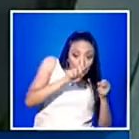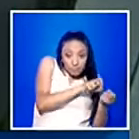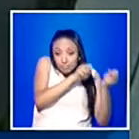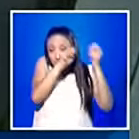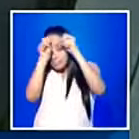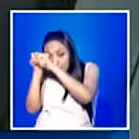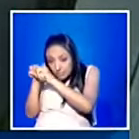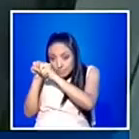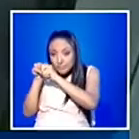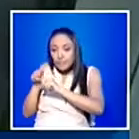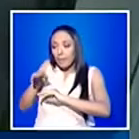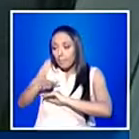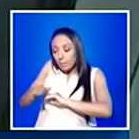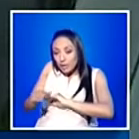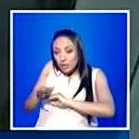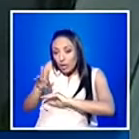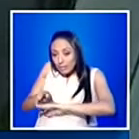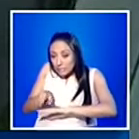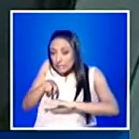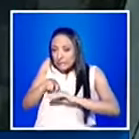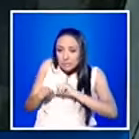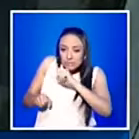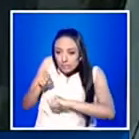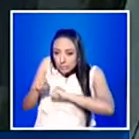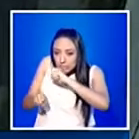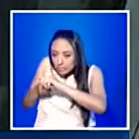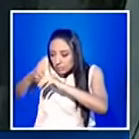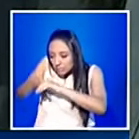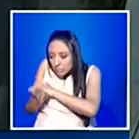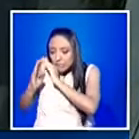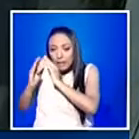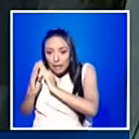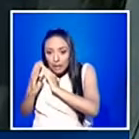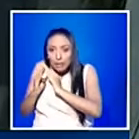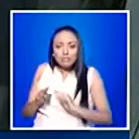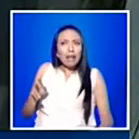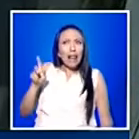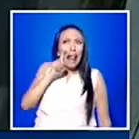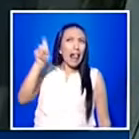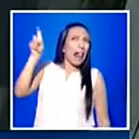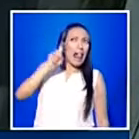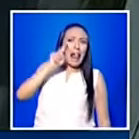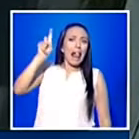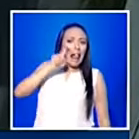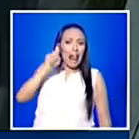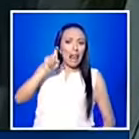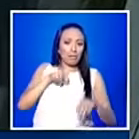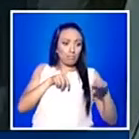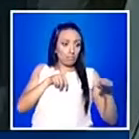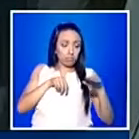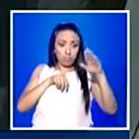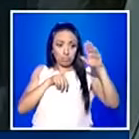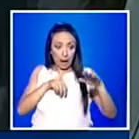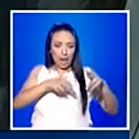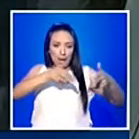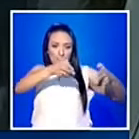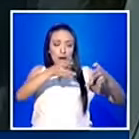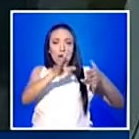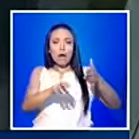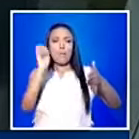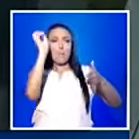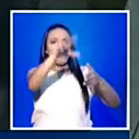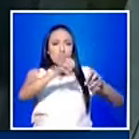suelo. Luego se levanta para correr hacia el portal de la casa. Los atacantes van de retirada, pero se detienen para lanzar un